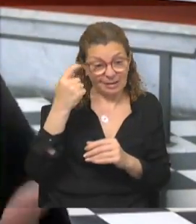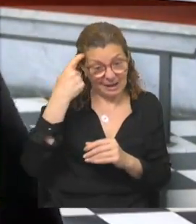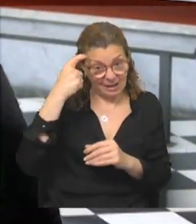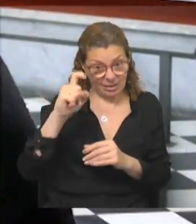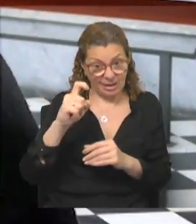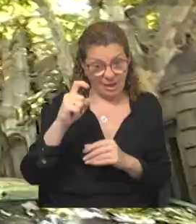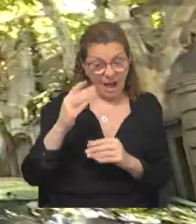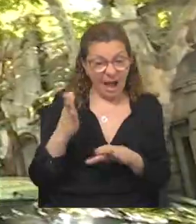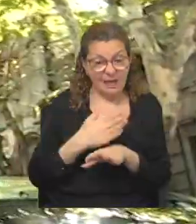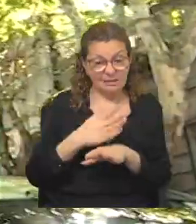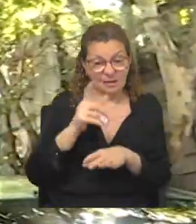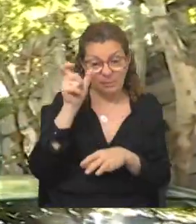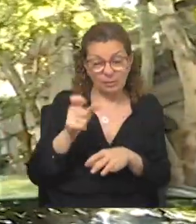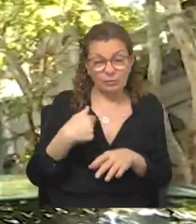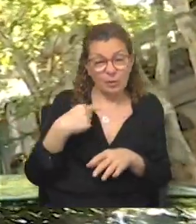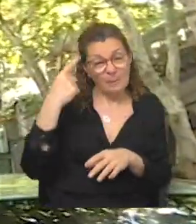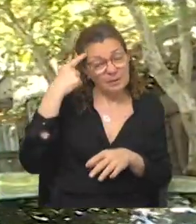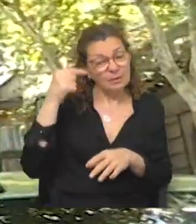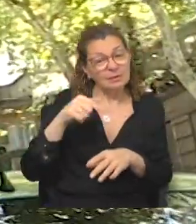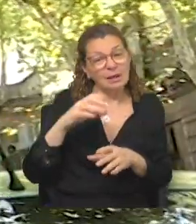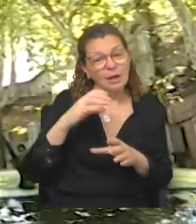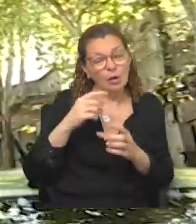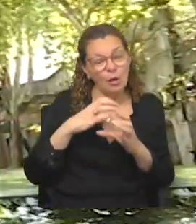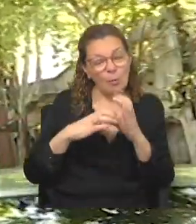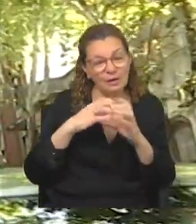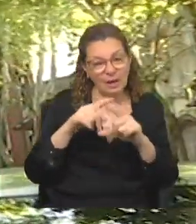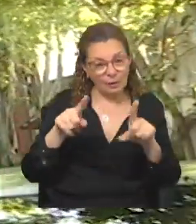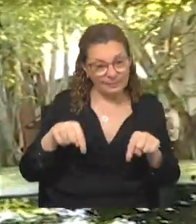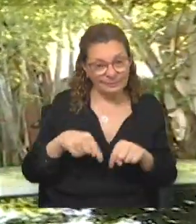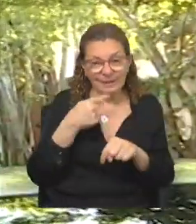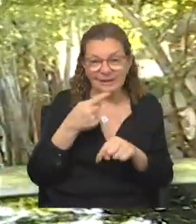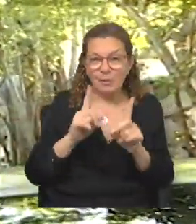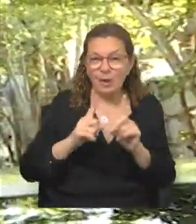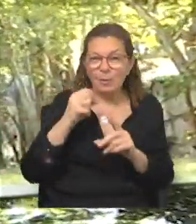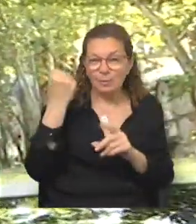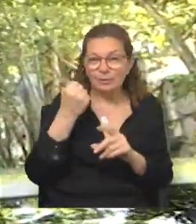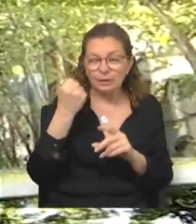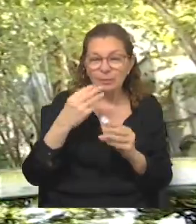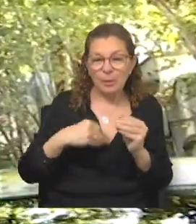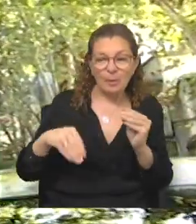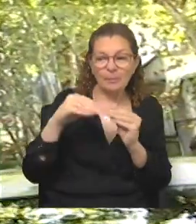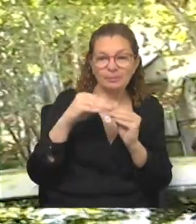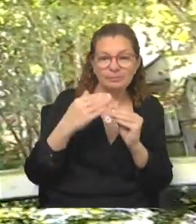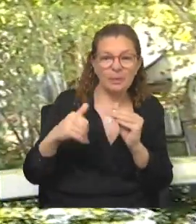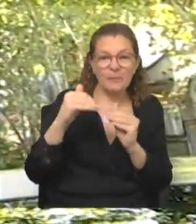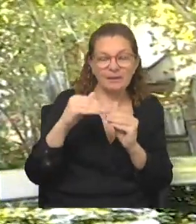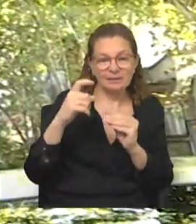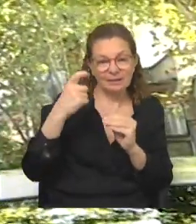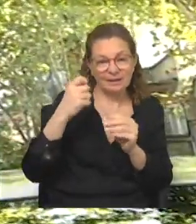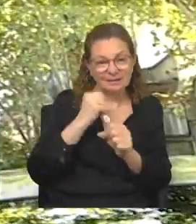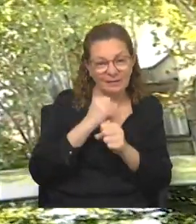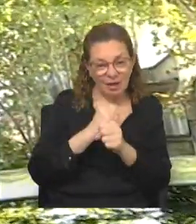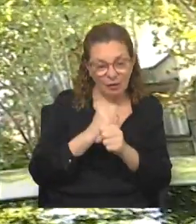antes que las personas yo creo que nosotros en este comunicado hicimos hincapié en algo muy importante que es que por sobre todas las cosas pese en el